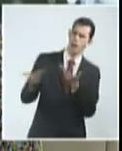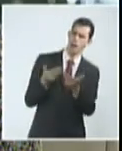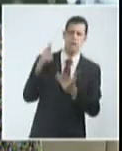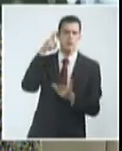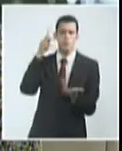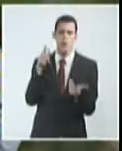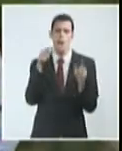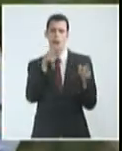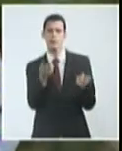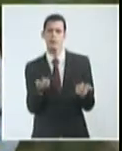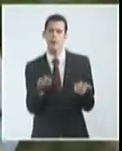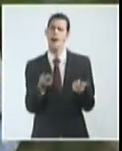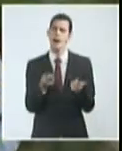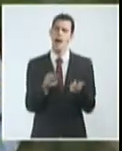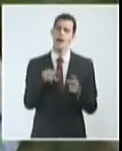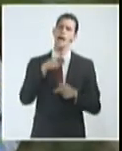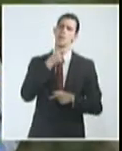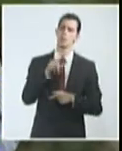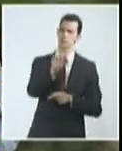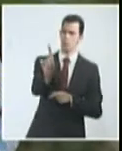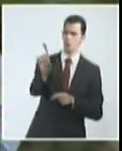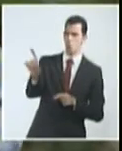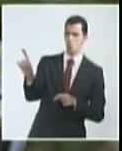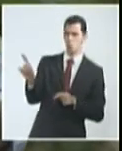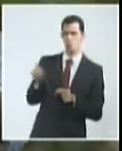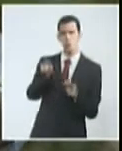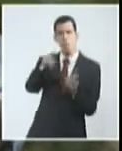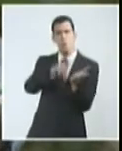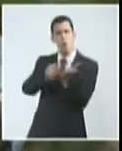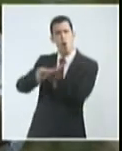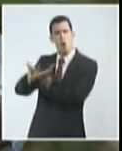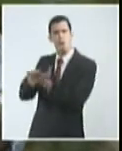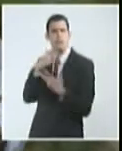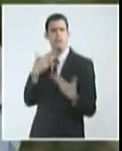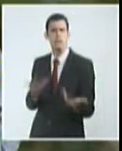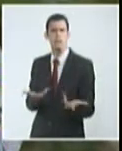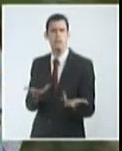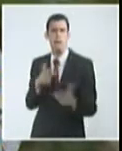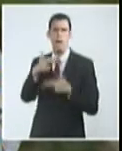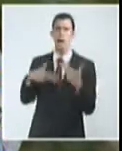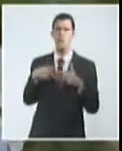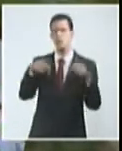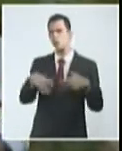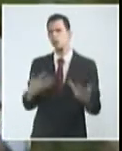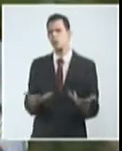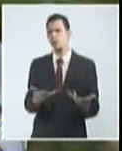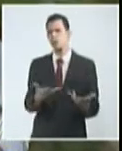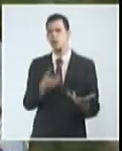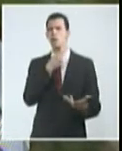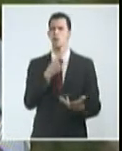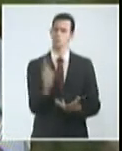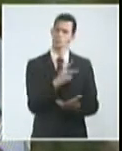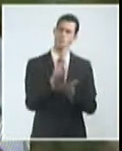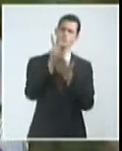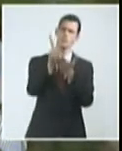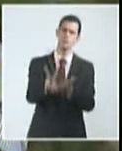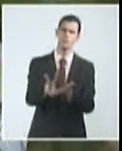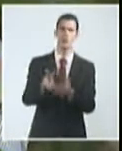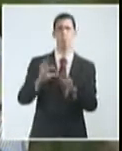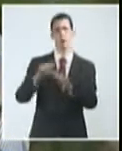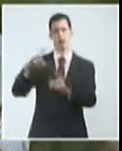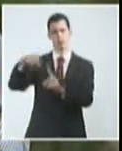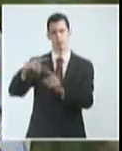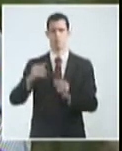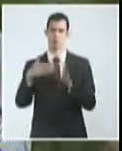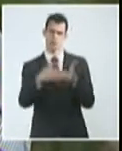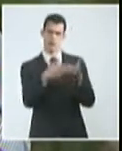a provincias como las que iniciamos ayer por Guantánamo y Granma, donde uno de los elementos que estamos apreciando es cómo se está trabajando entonces en los barrios. Hay que